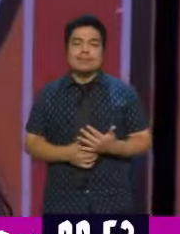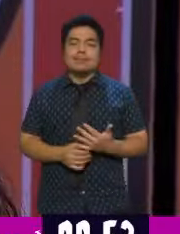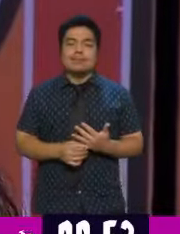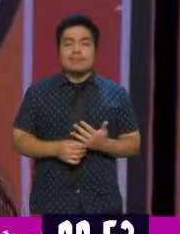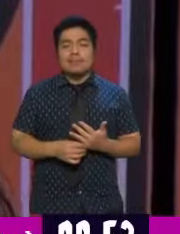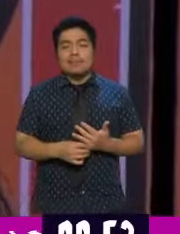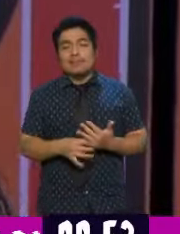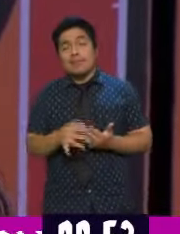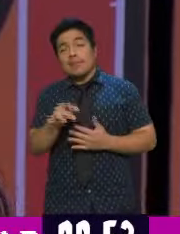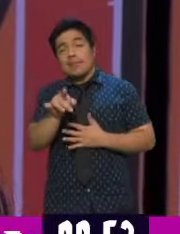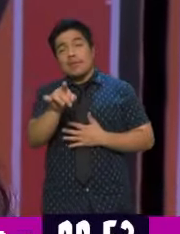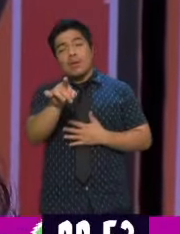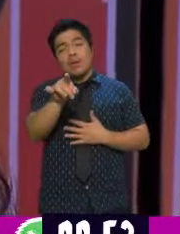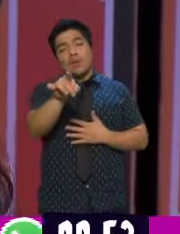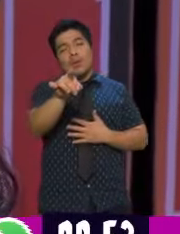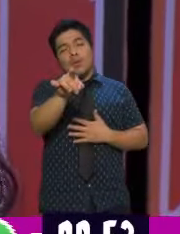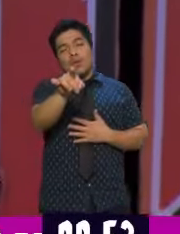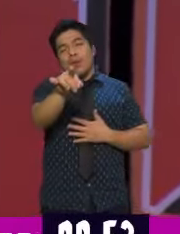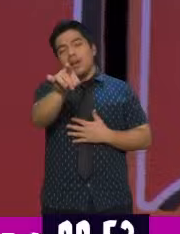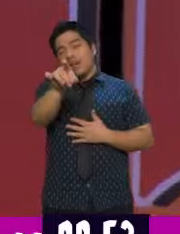Tu